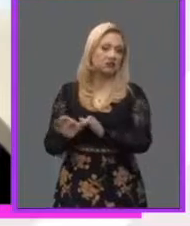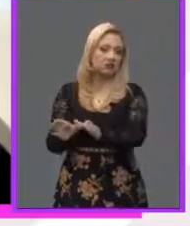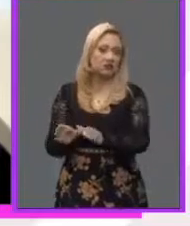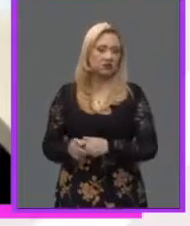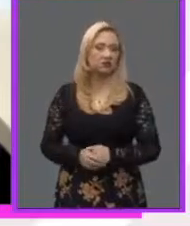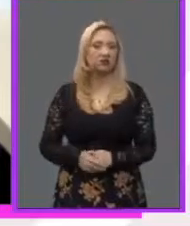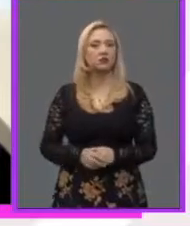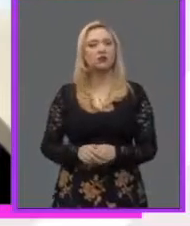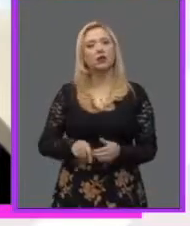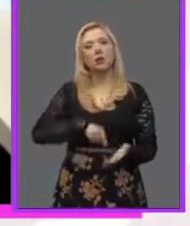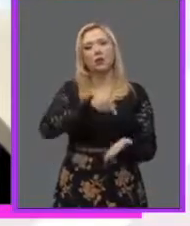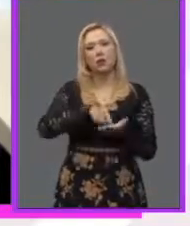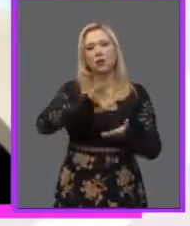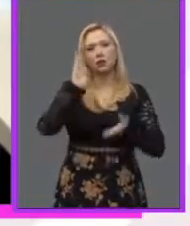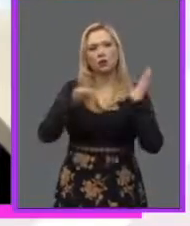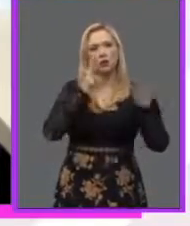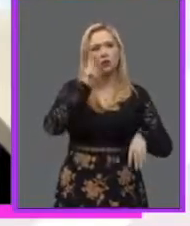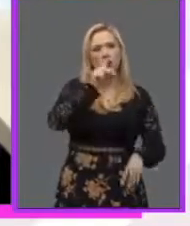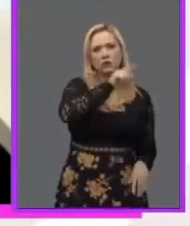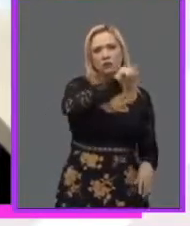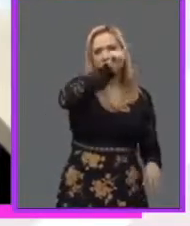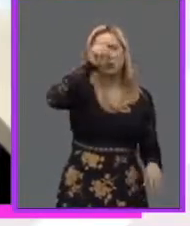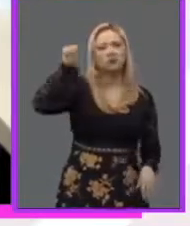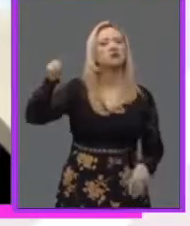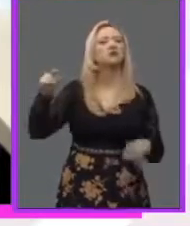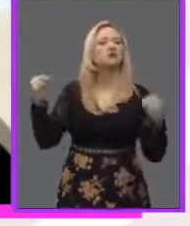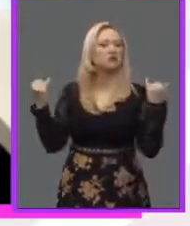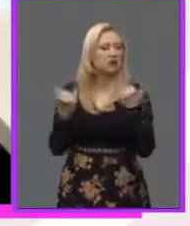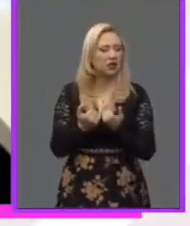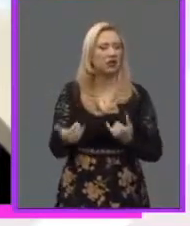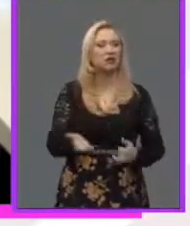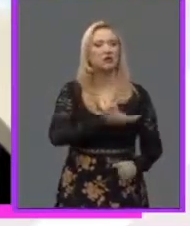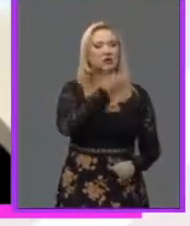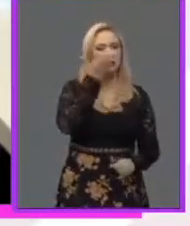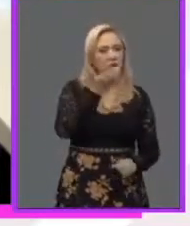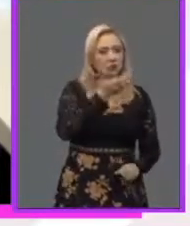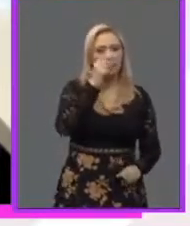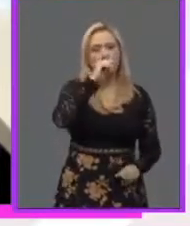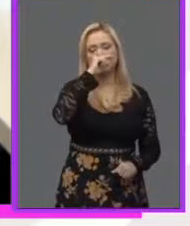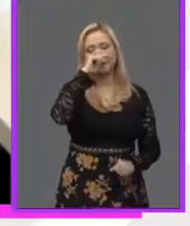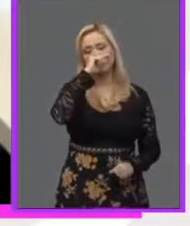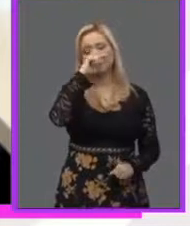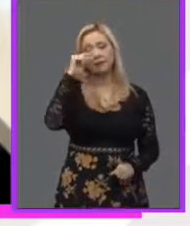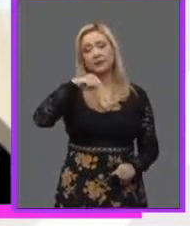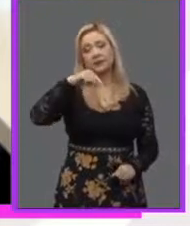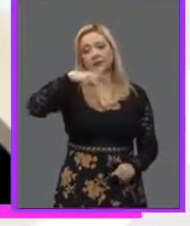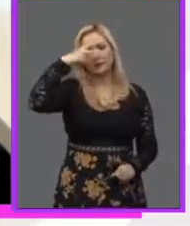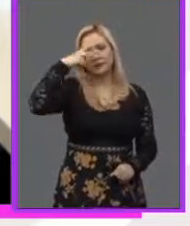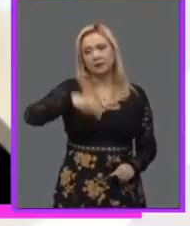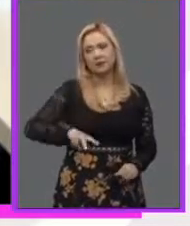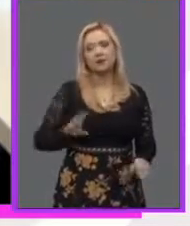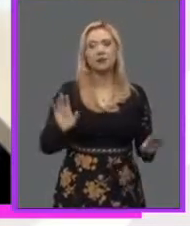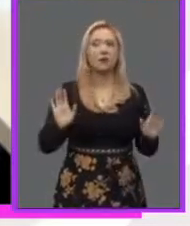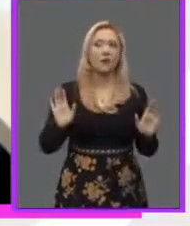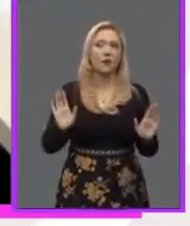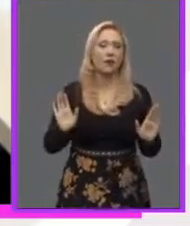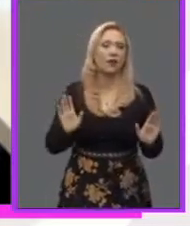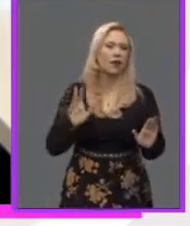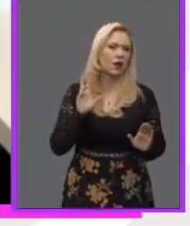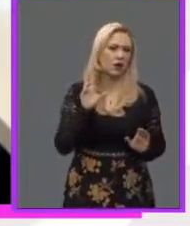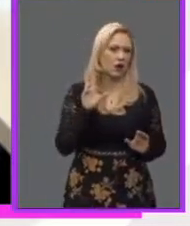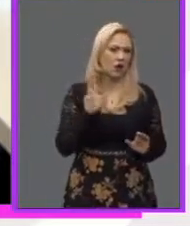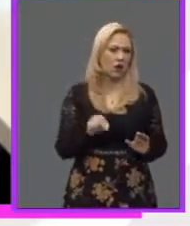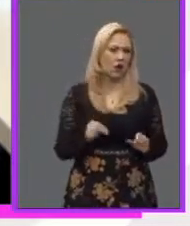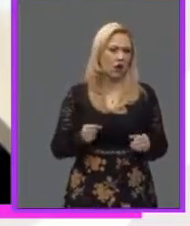manera. Y en varios lugares del mundo vemos este tipo de prácticas. En el caso de México, quizá no tuvimos una política